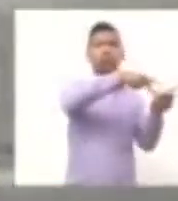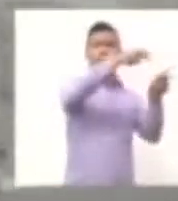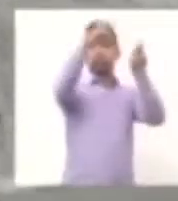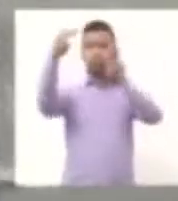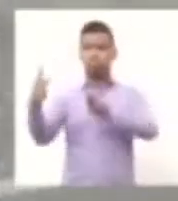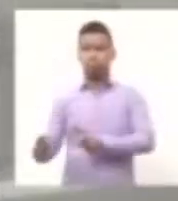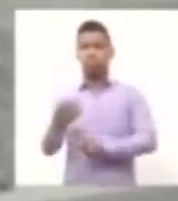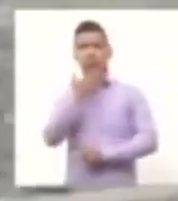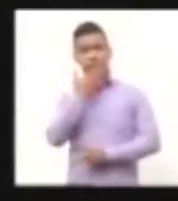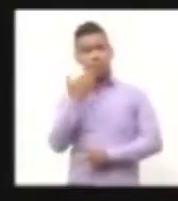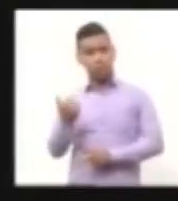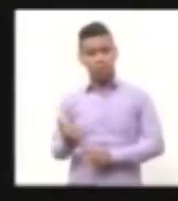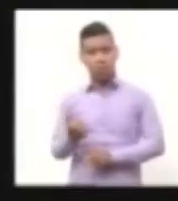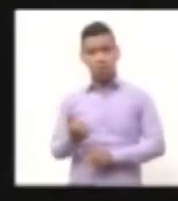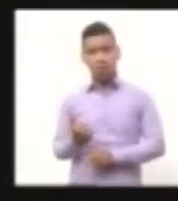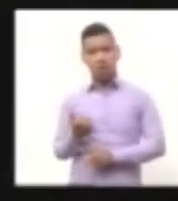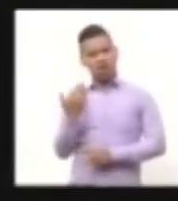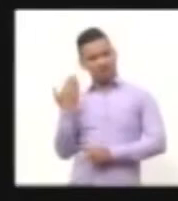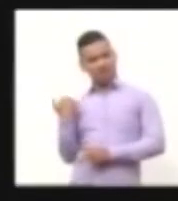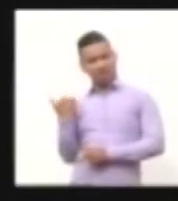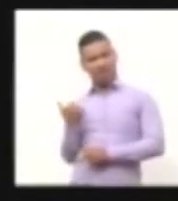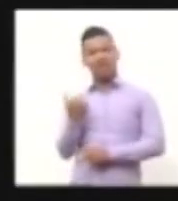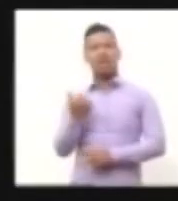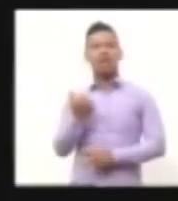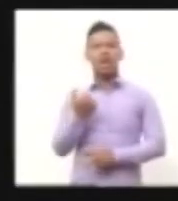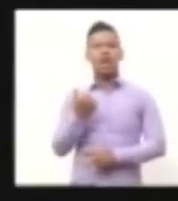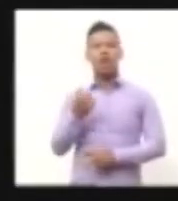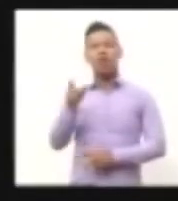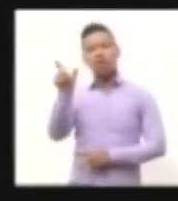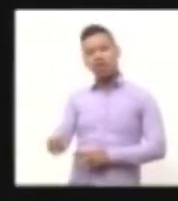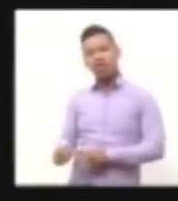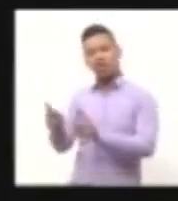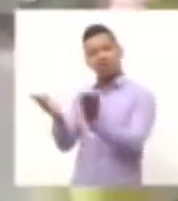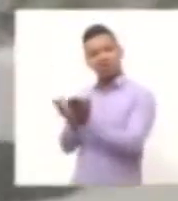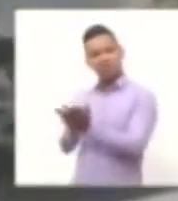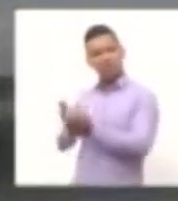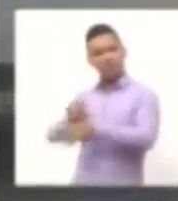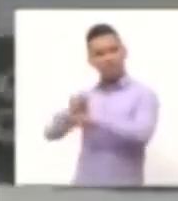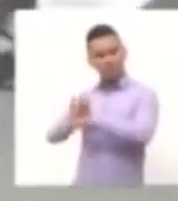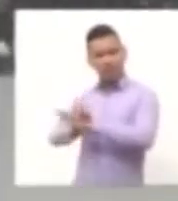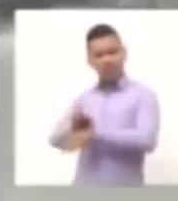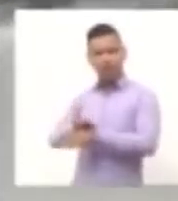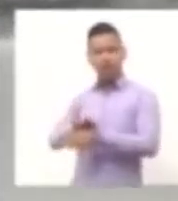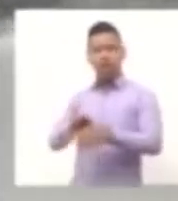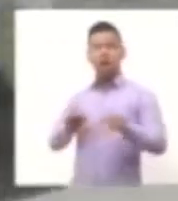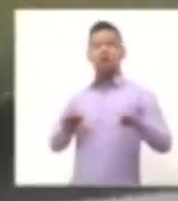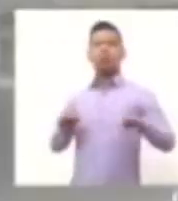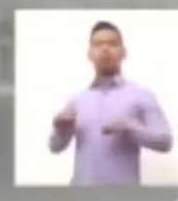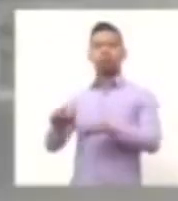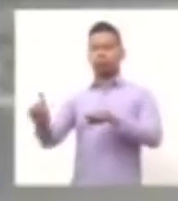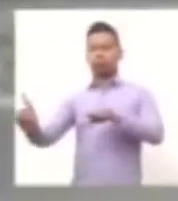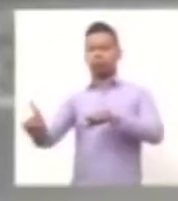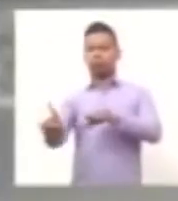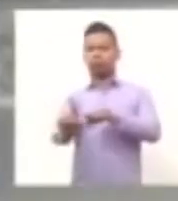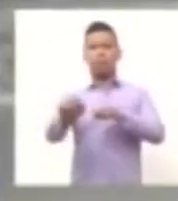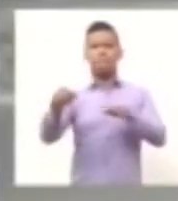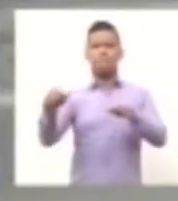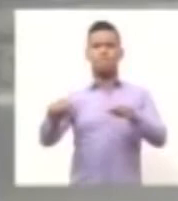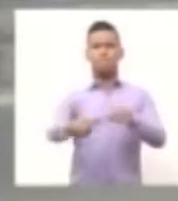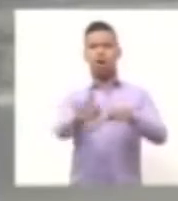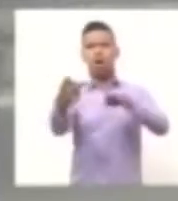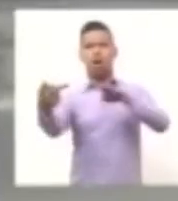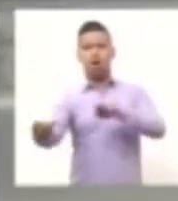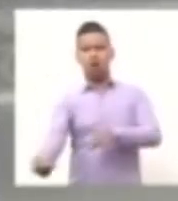las últimas horas, un estudiante de décimo semestre de medicina pereció arrollado cuando intentaba cruzar la denominada Ruta de la Muerte. En el lugar de los